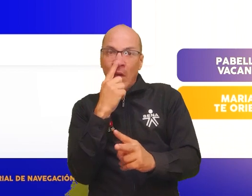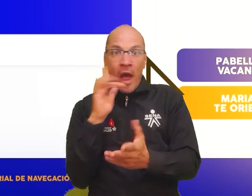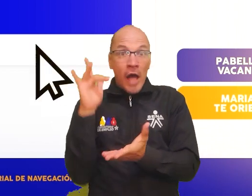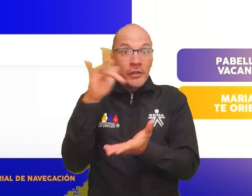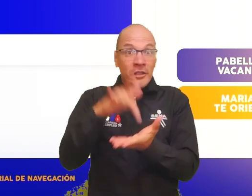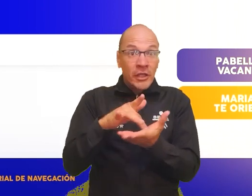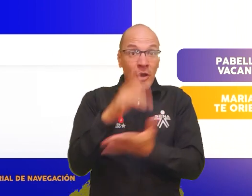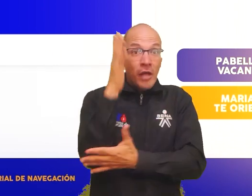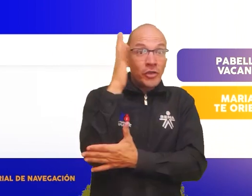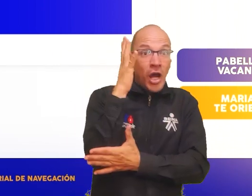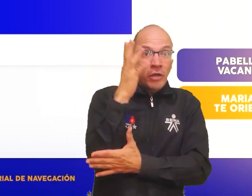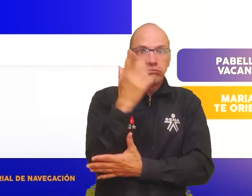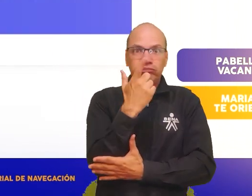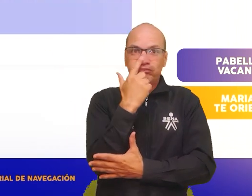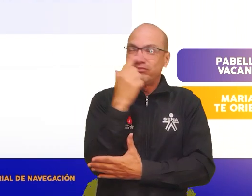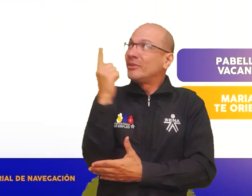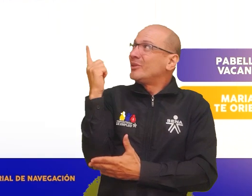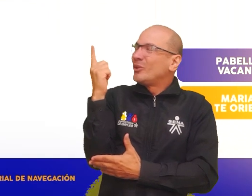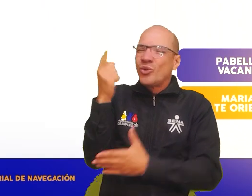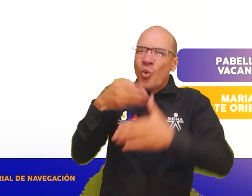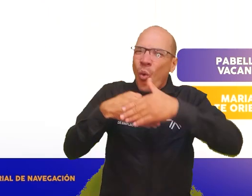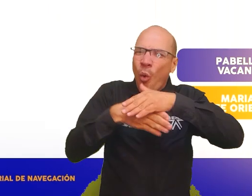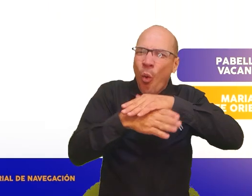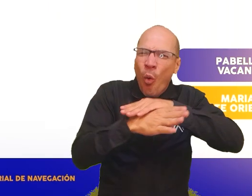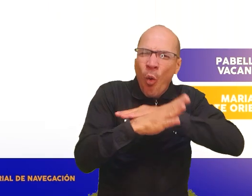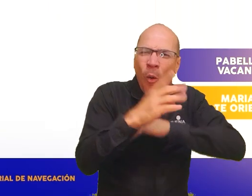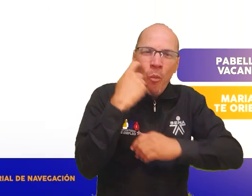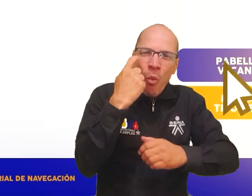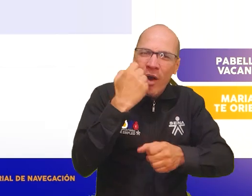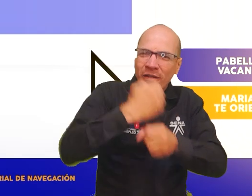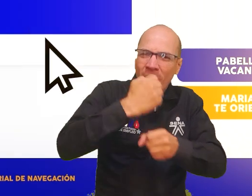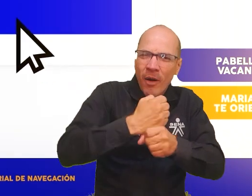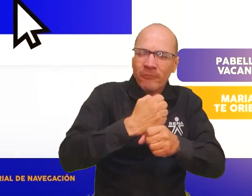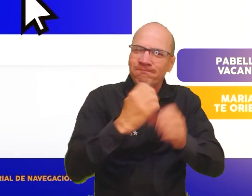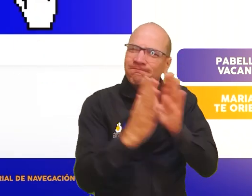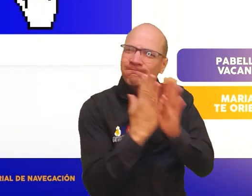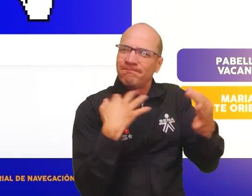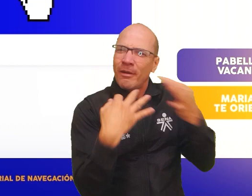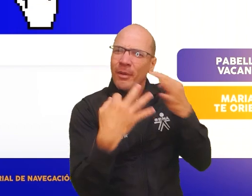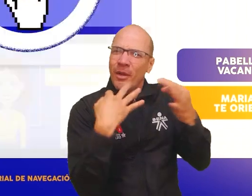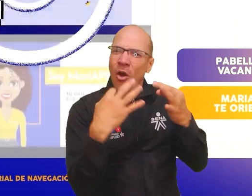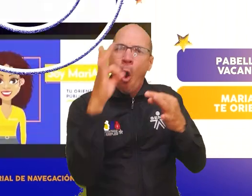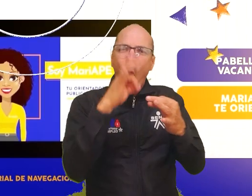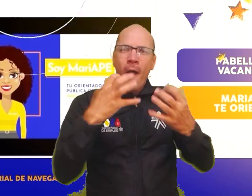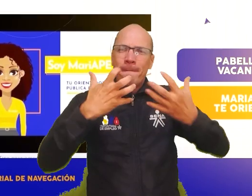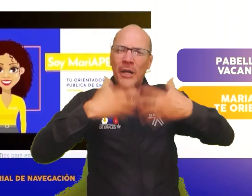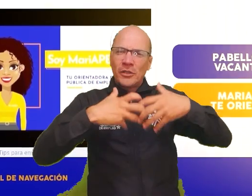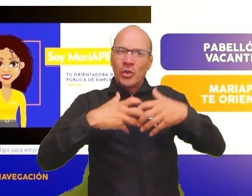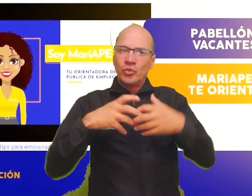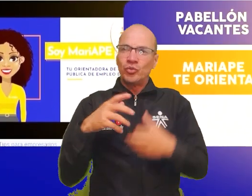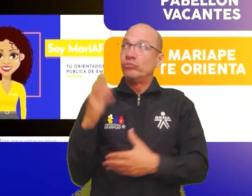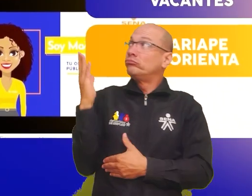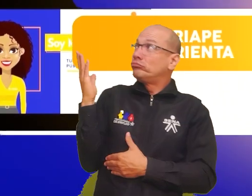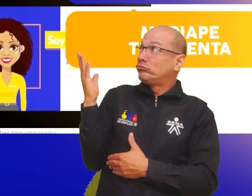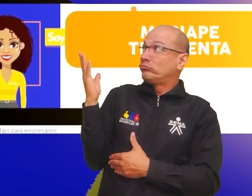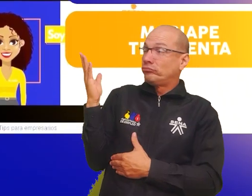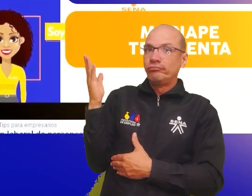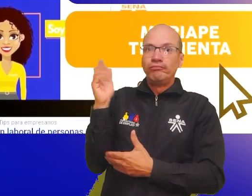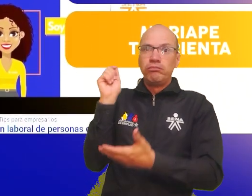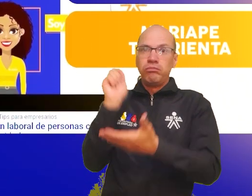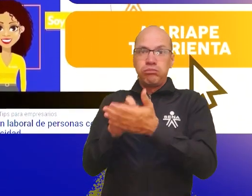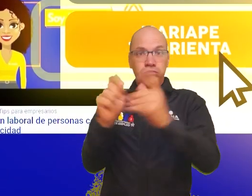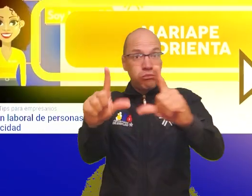charlas que te brindan temáticas de interés en la búsqueda de empleo y para empresarios, te invitamos a consultar las salas de conferencias.